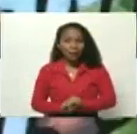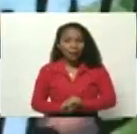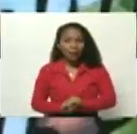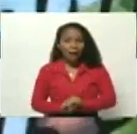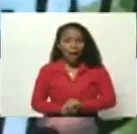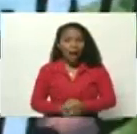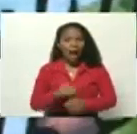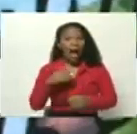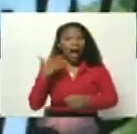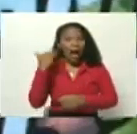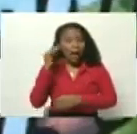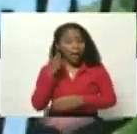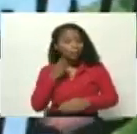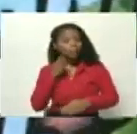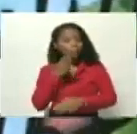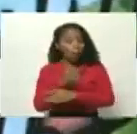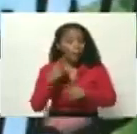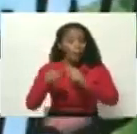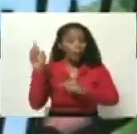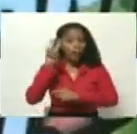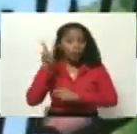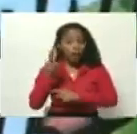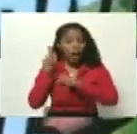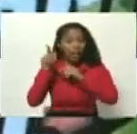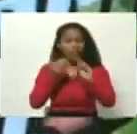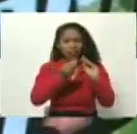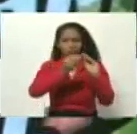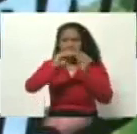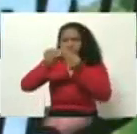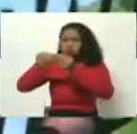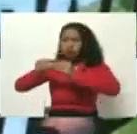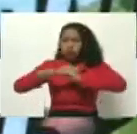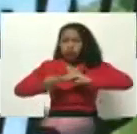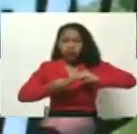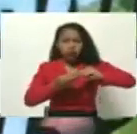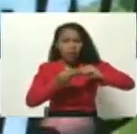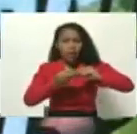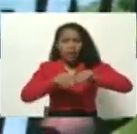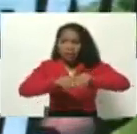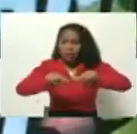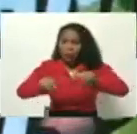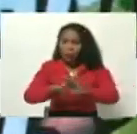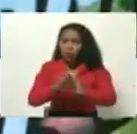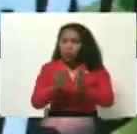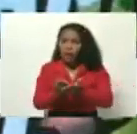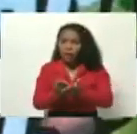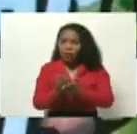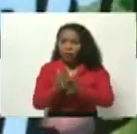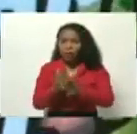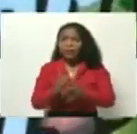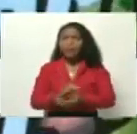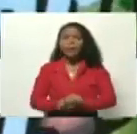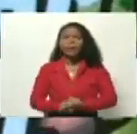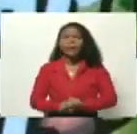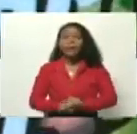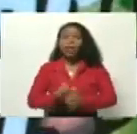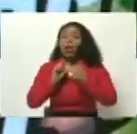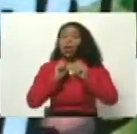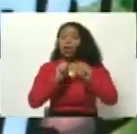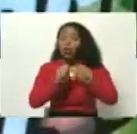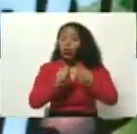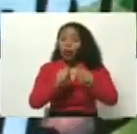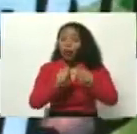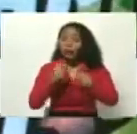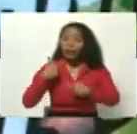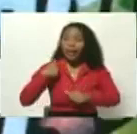Hay que ir, pero Venezuela en este reacomodo geopolítico mundial sigue teniendo